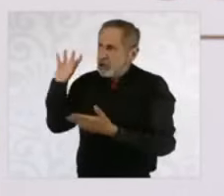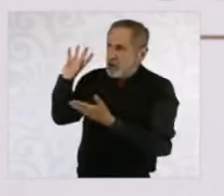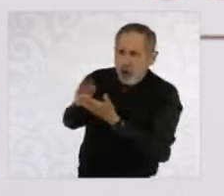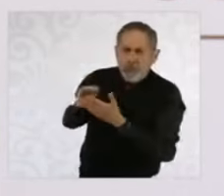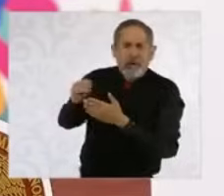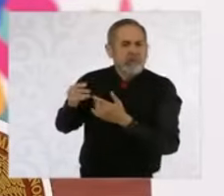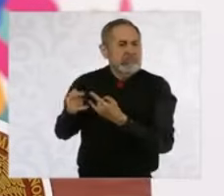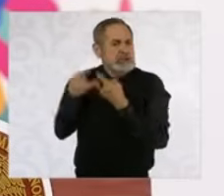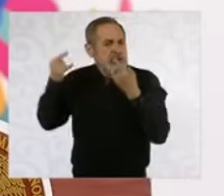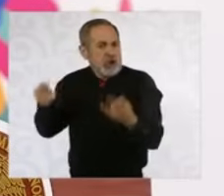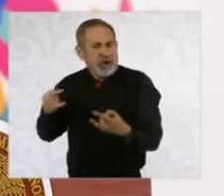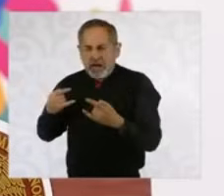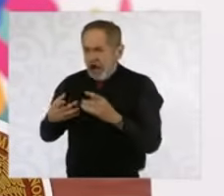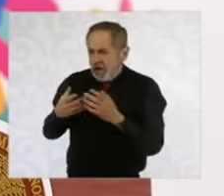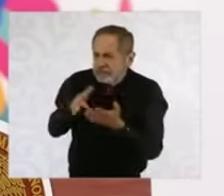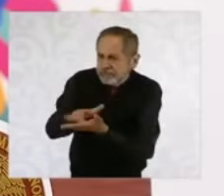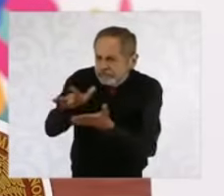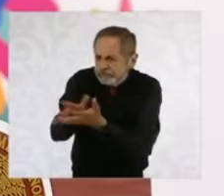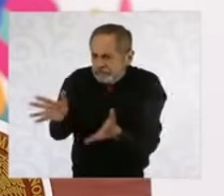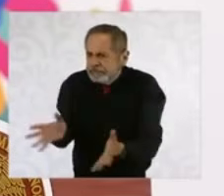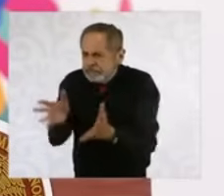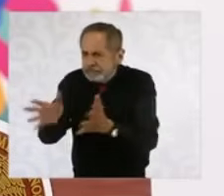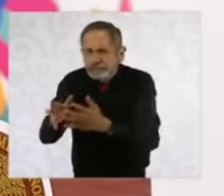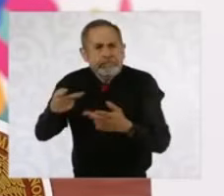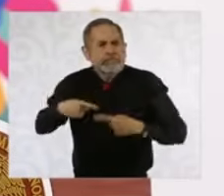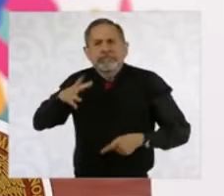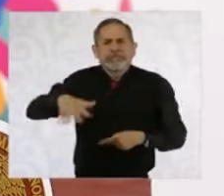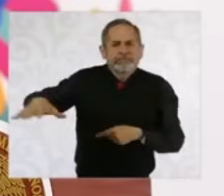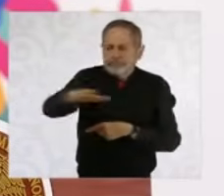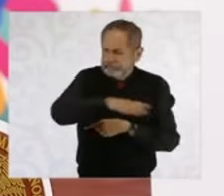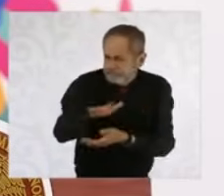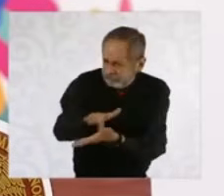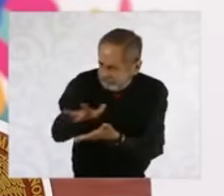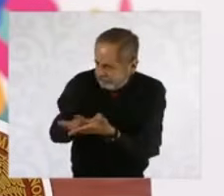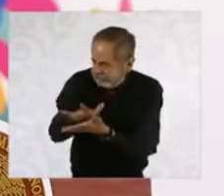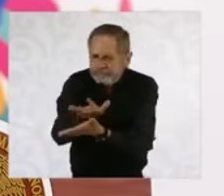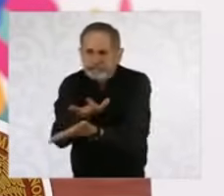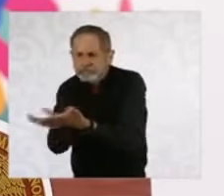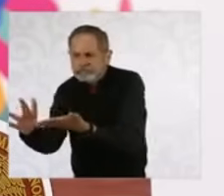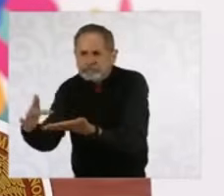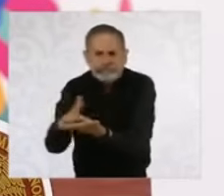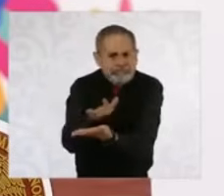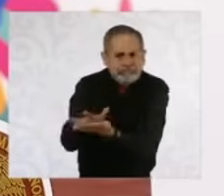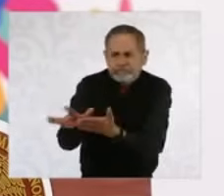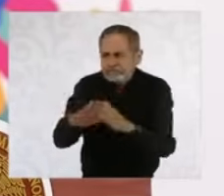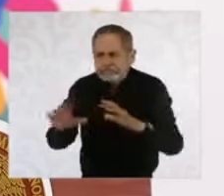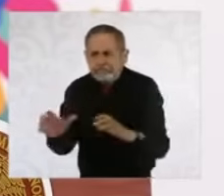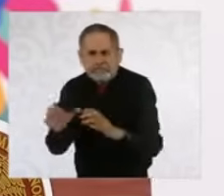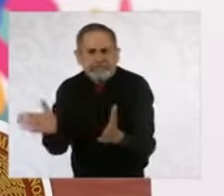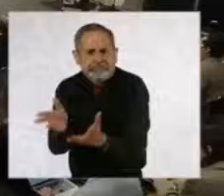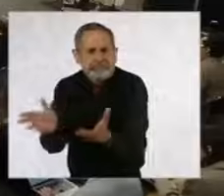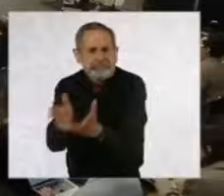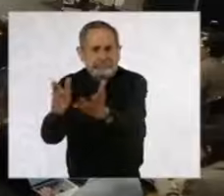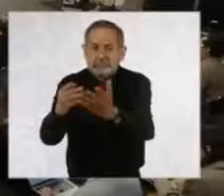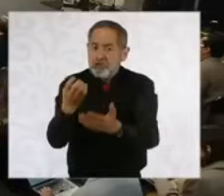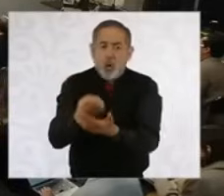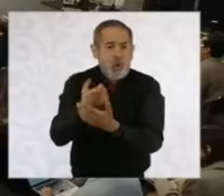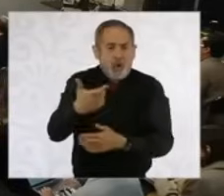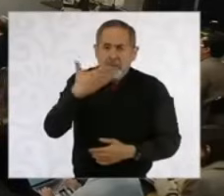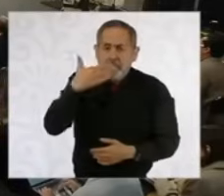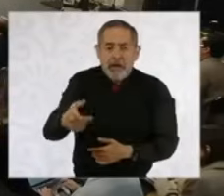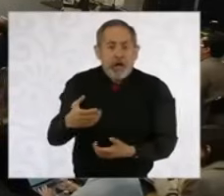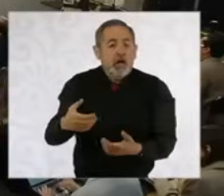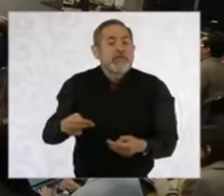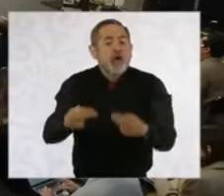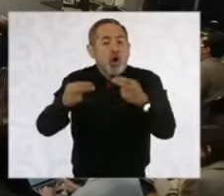de nuestro pueblo. Y eso lo que ha permitido, pues, es que la economía, y lo sabe el